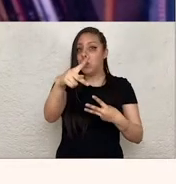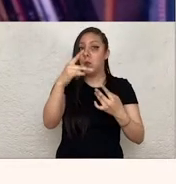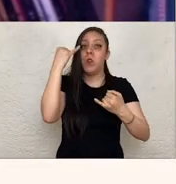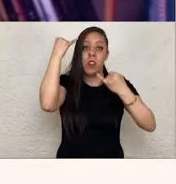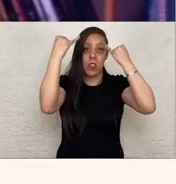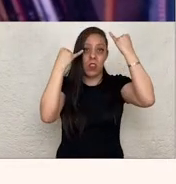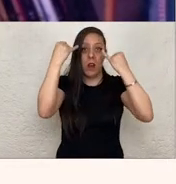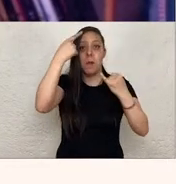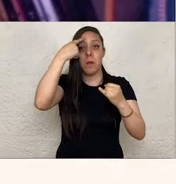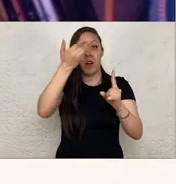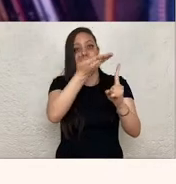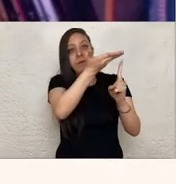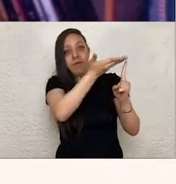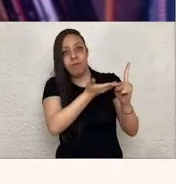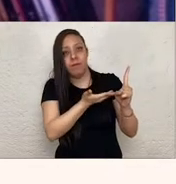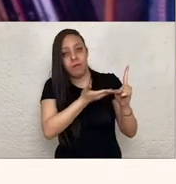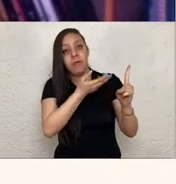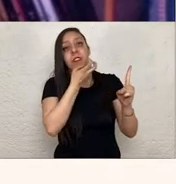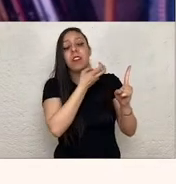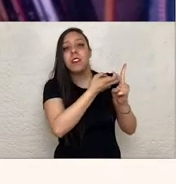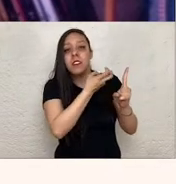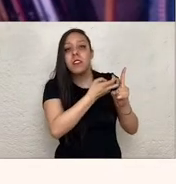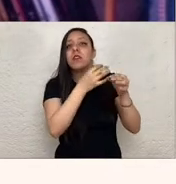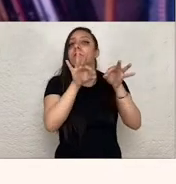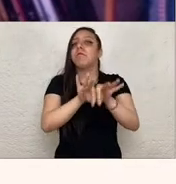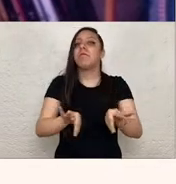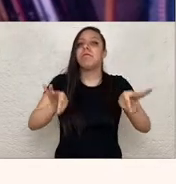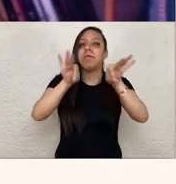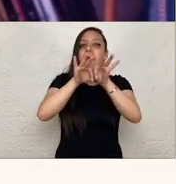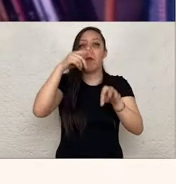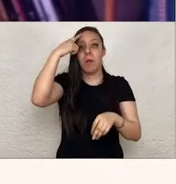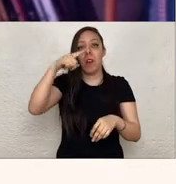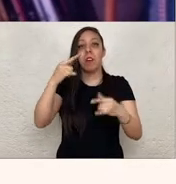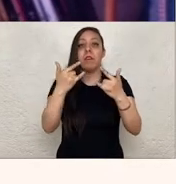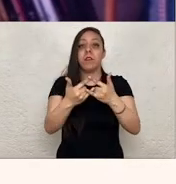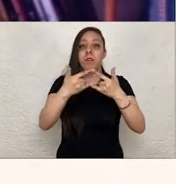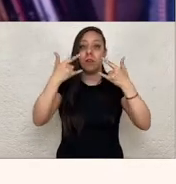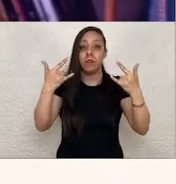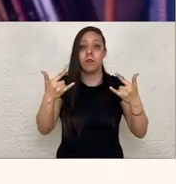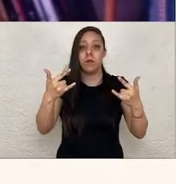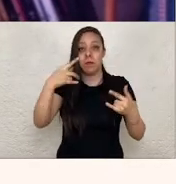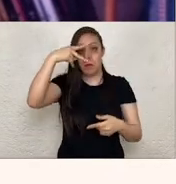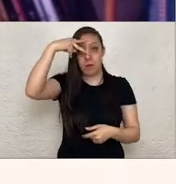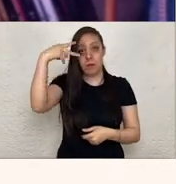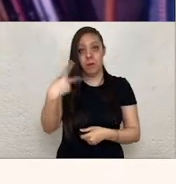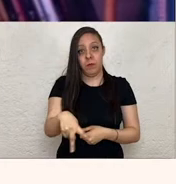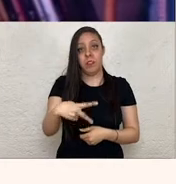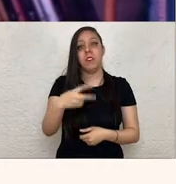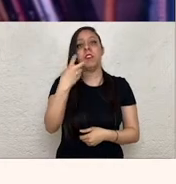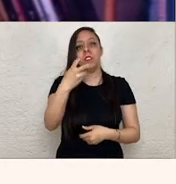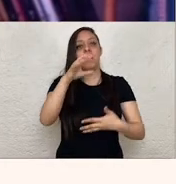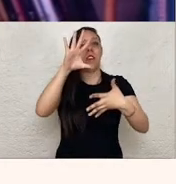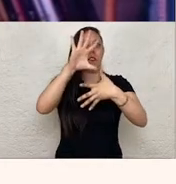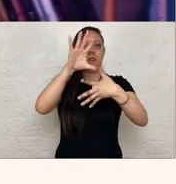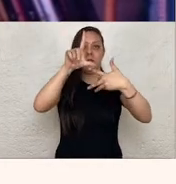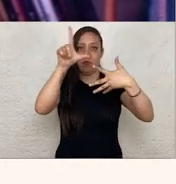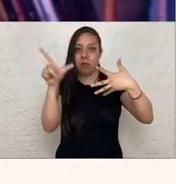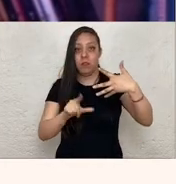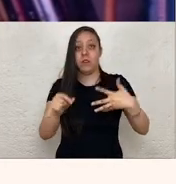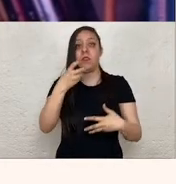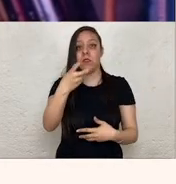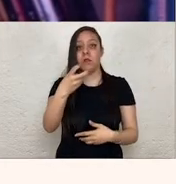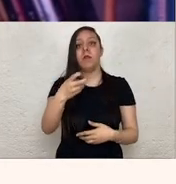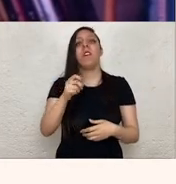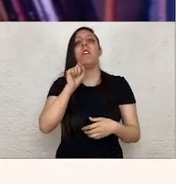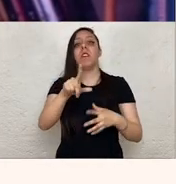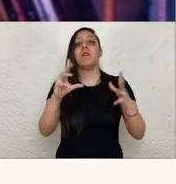interpretación, acerca de esta figura tan importante para la historia de México y de América Latina. Bueno, están